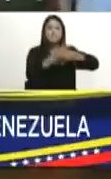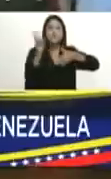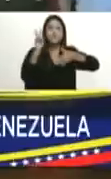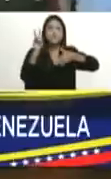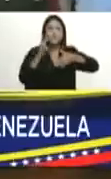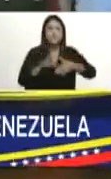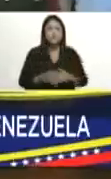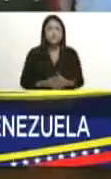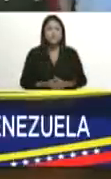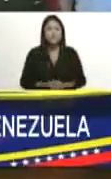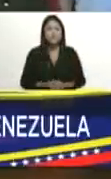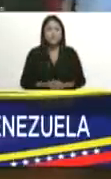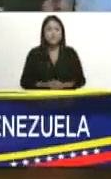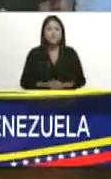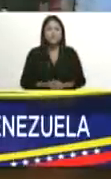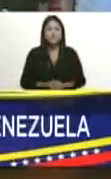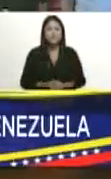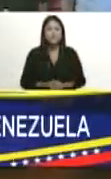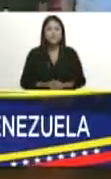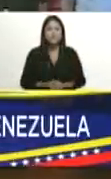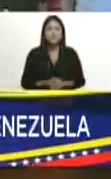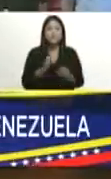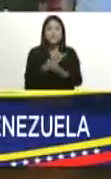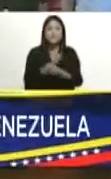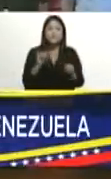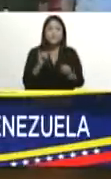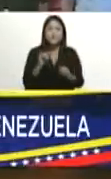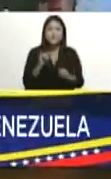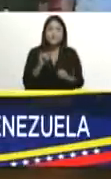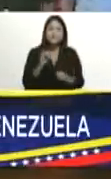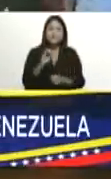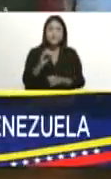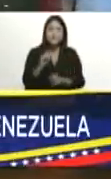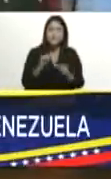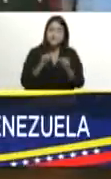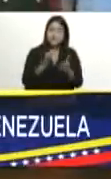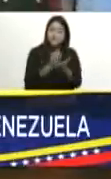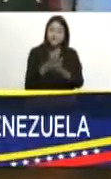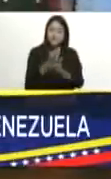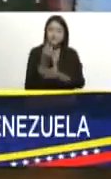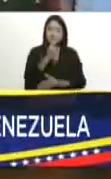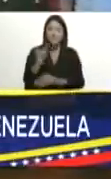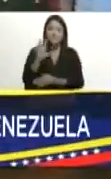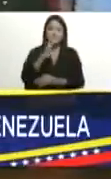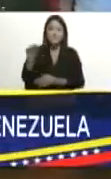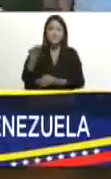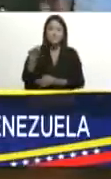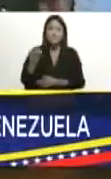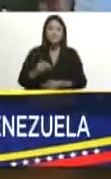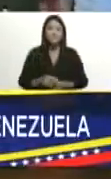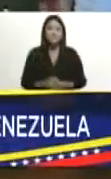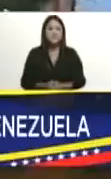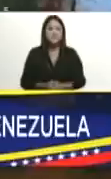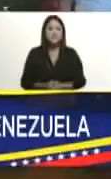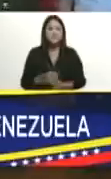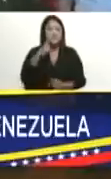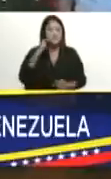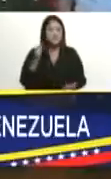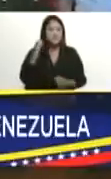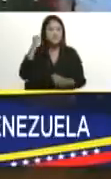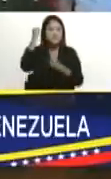Esequibo! ¡Nace en el Esequibo! ¡Independencia o nada, leales siempre! ¡Traidores nunca!